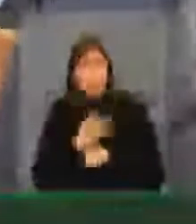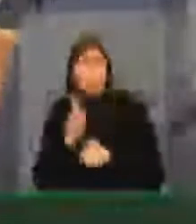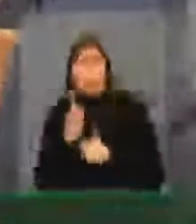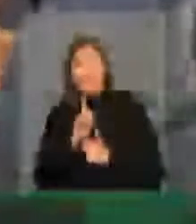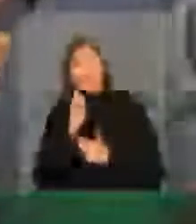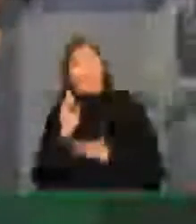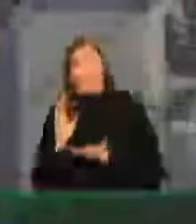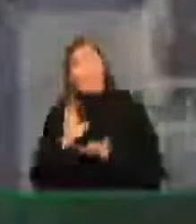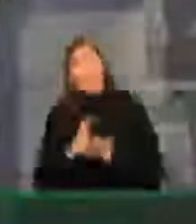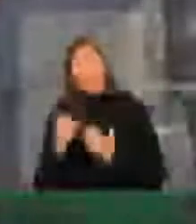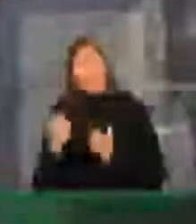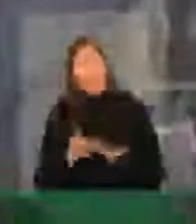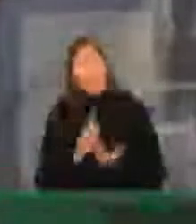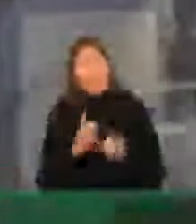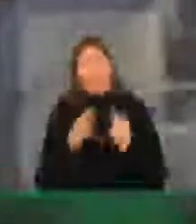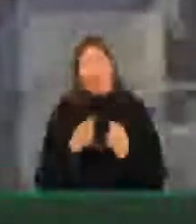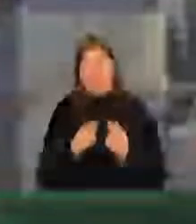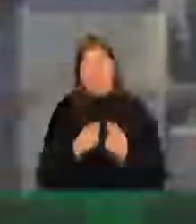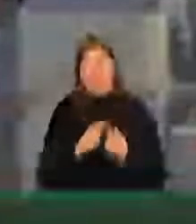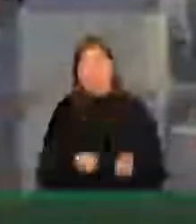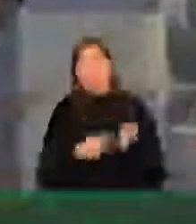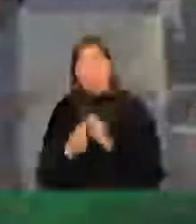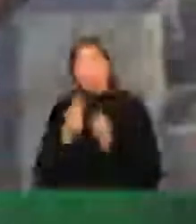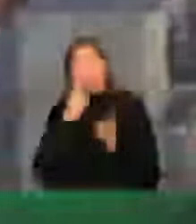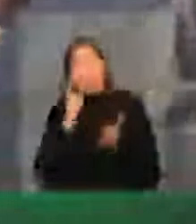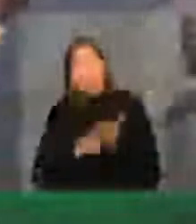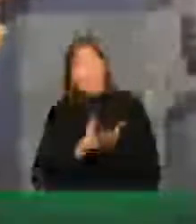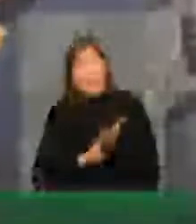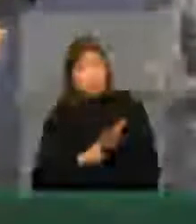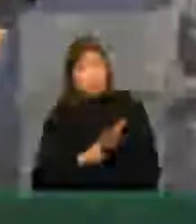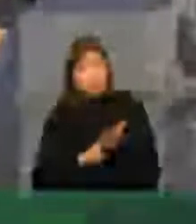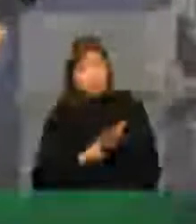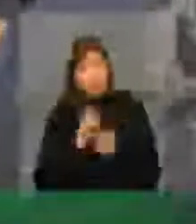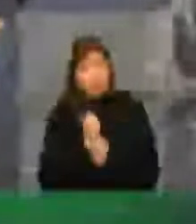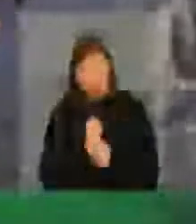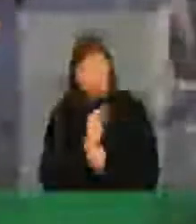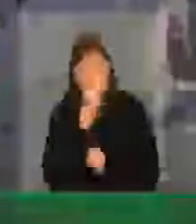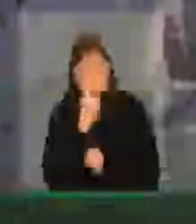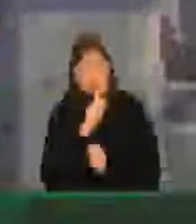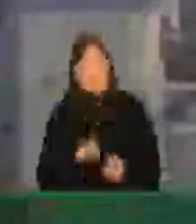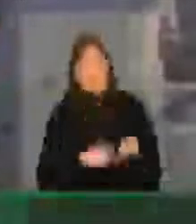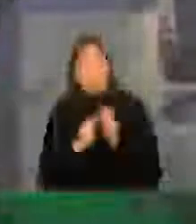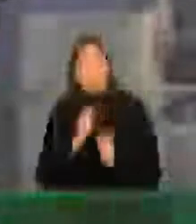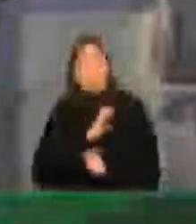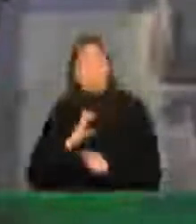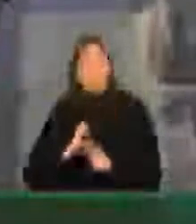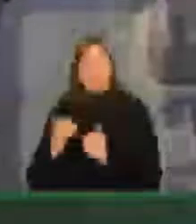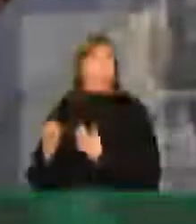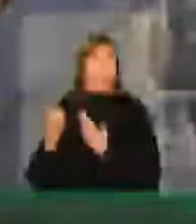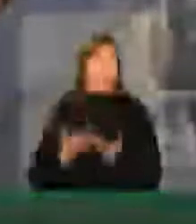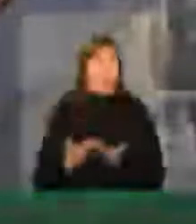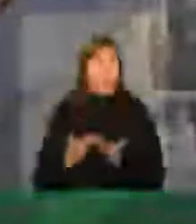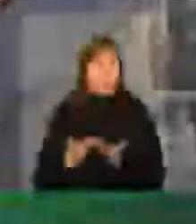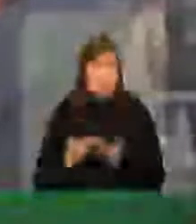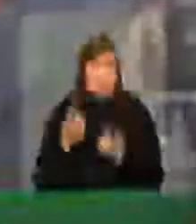subsidio, es se gasta, se generan impuestos y actividad uruguaya y después el Estado devuelve una parte de eso que generó. Y es una rueda